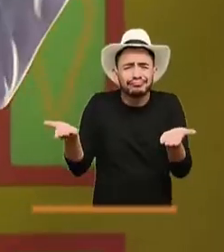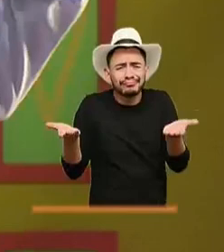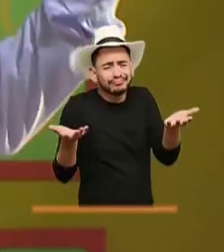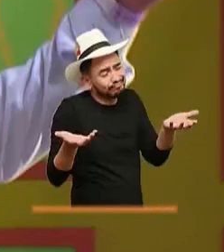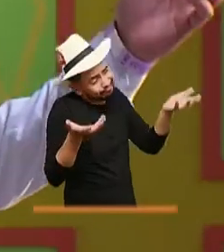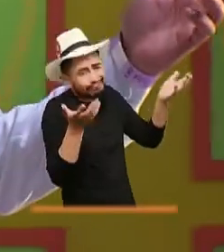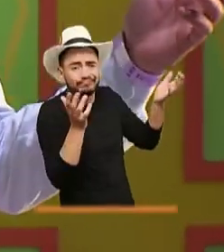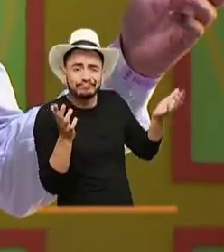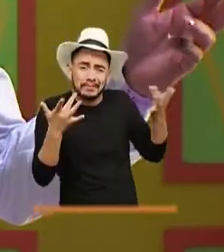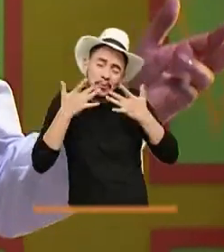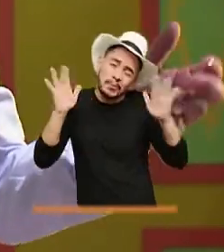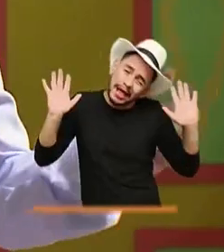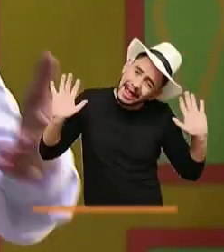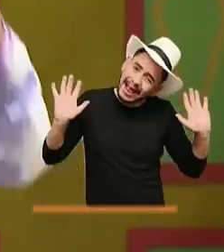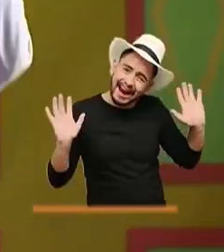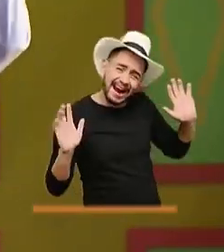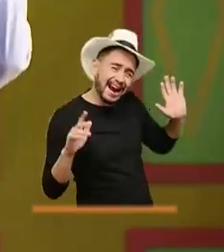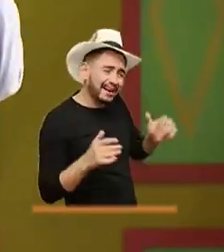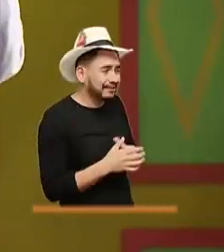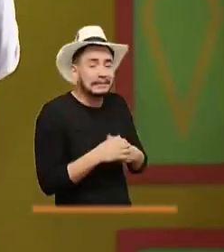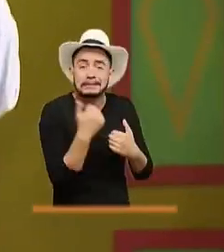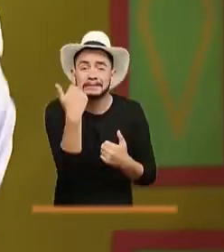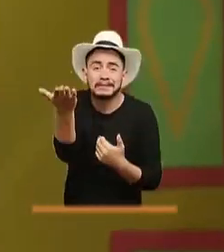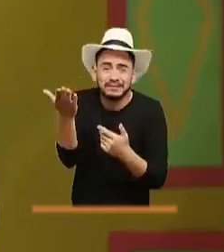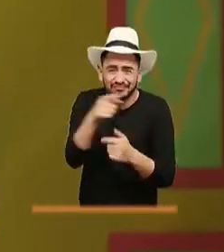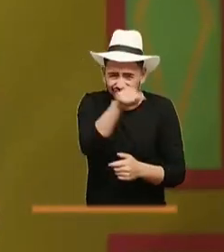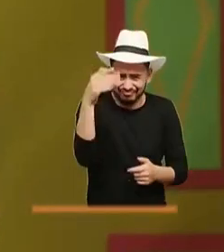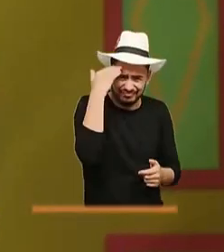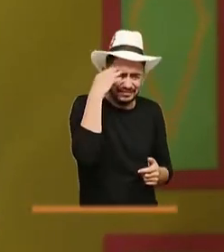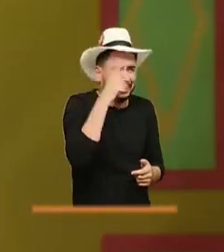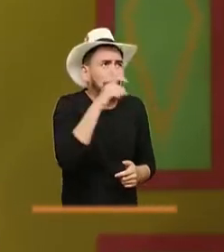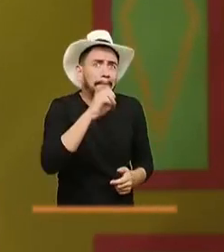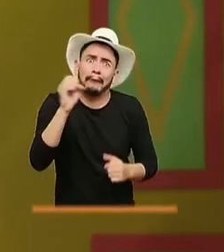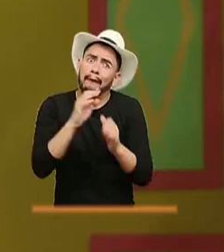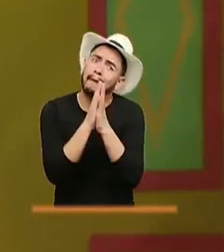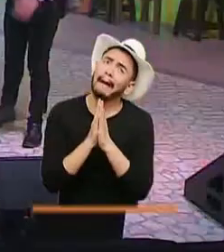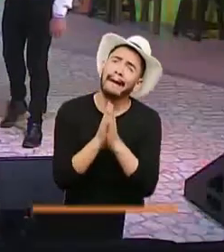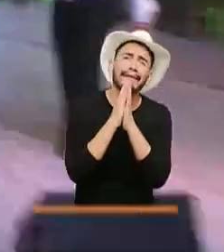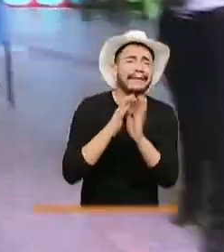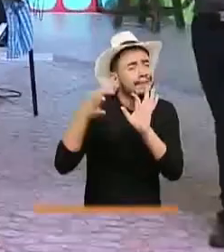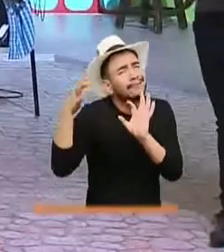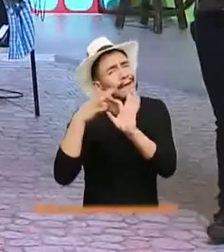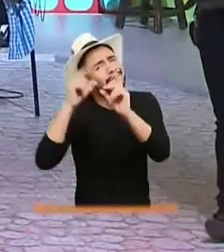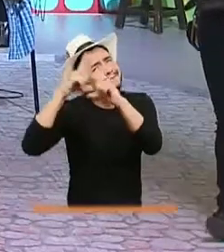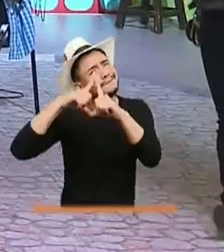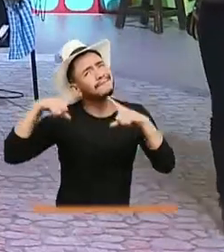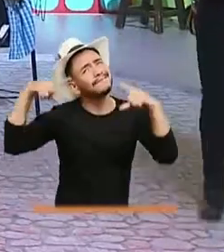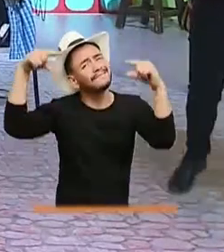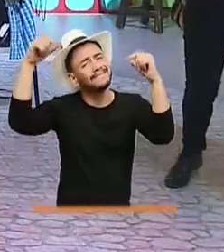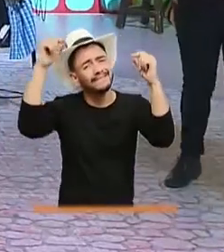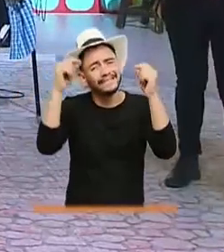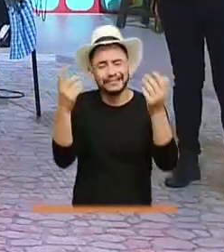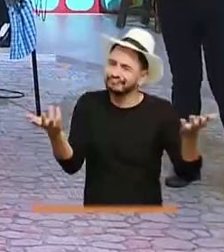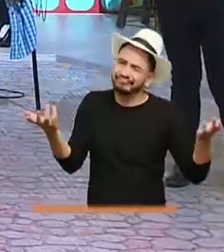él lo tratan como un sol y le rezan a la luna. Totalmente se